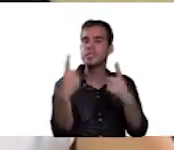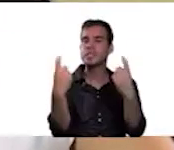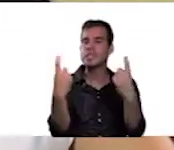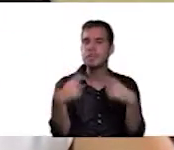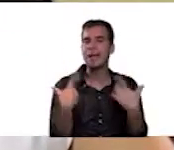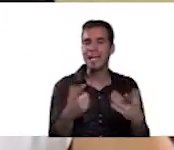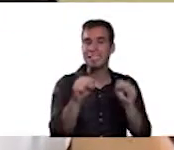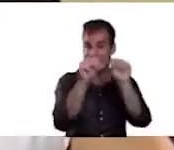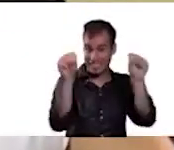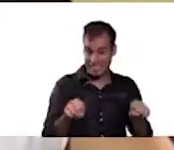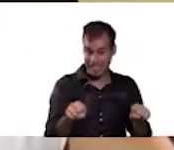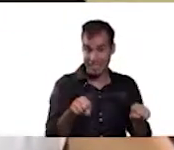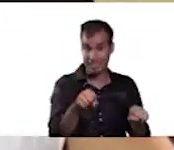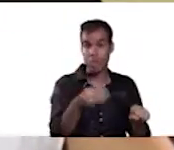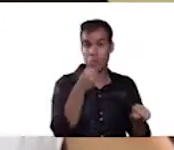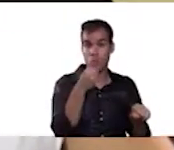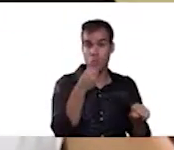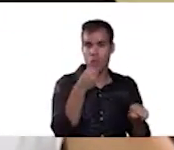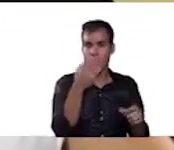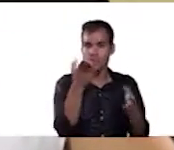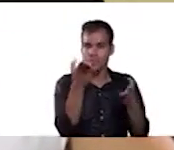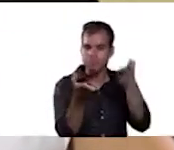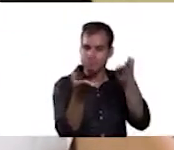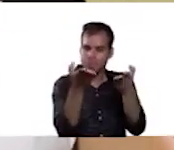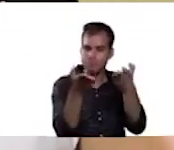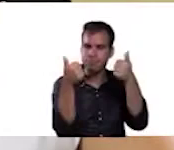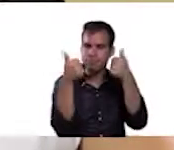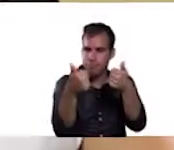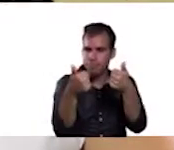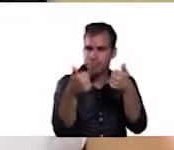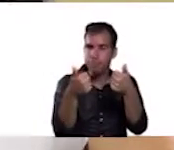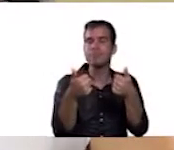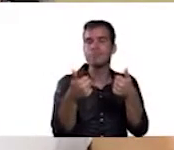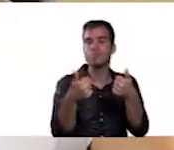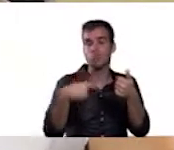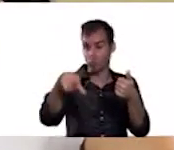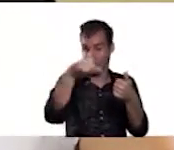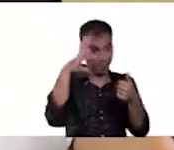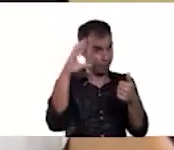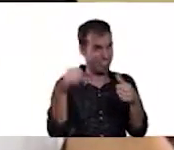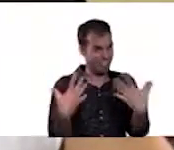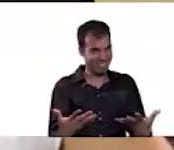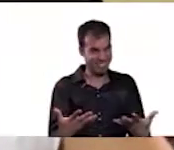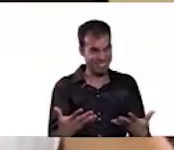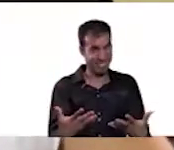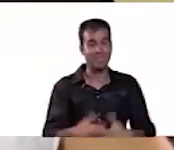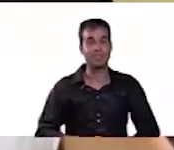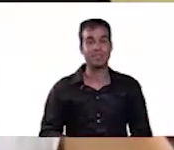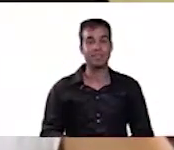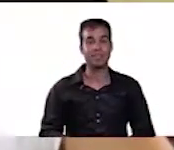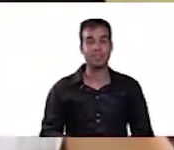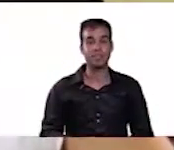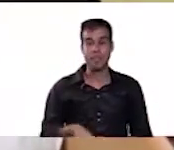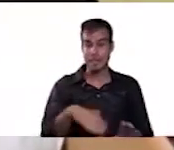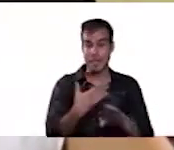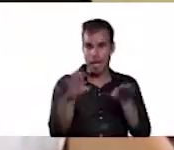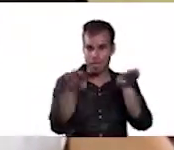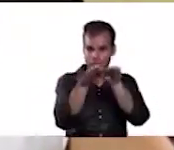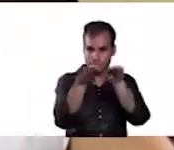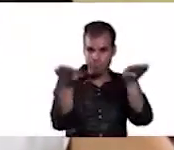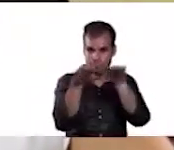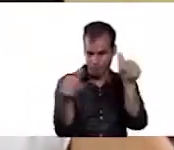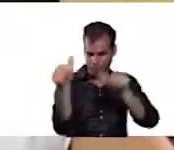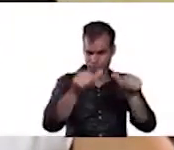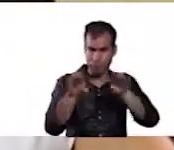que un sistema alcance el estado de equilibrio, y se van a dar cuenta que después que el sistema alcanza el estado de